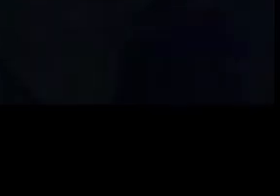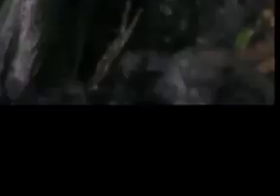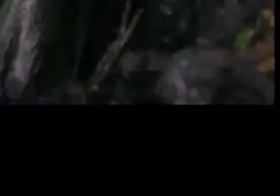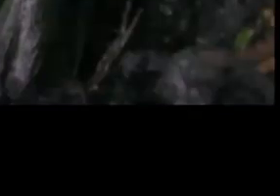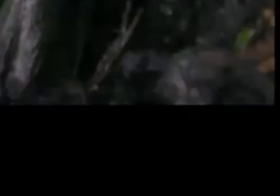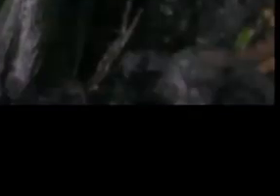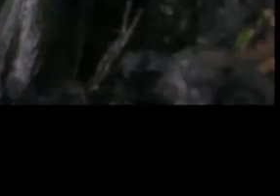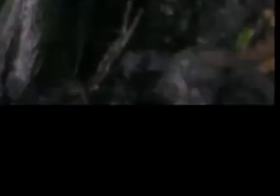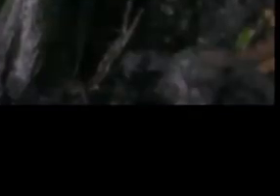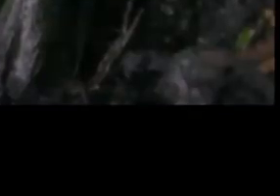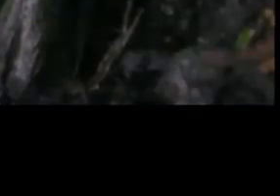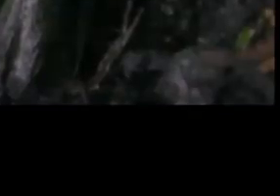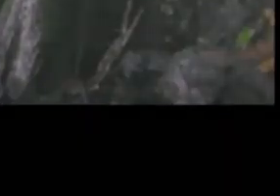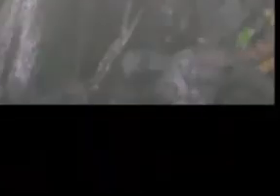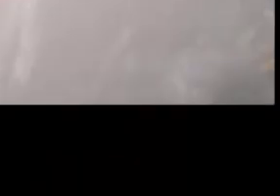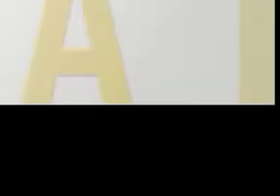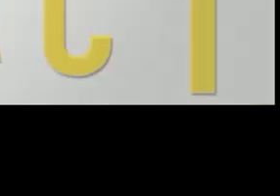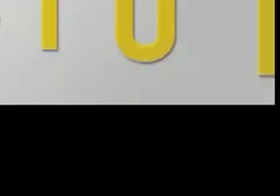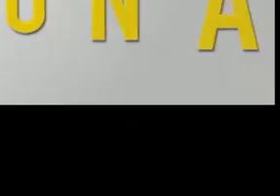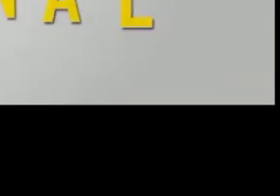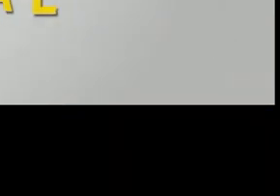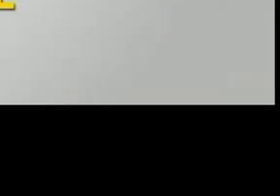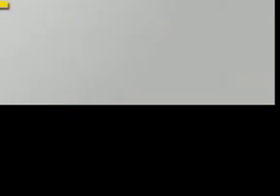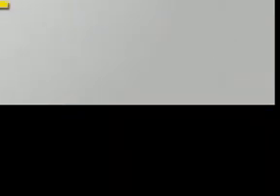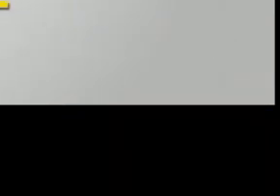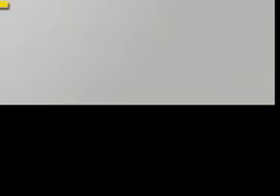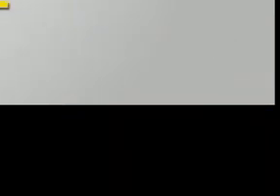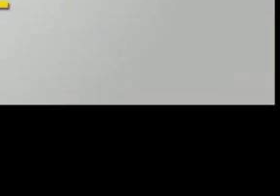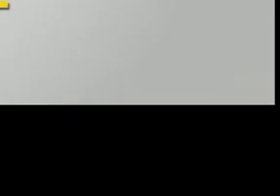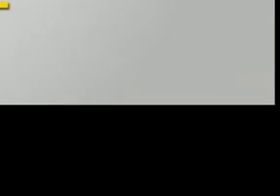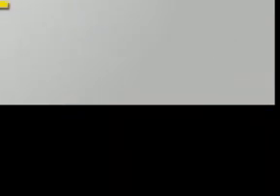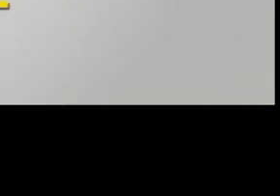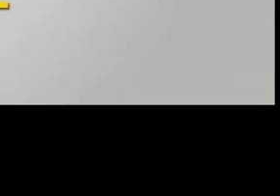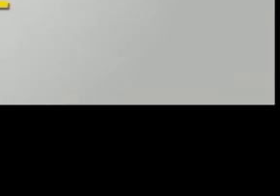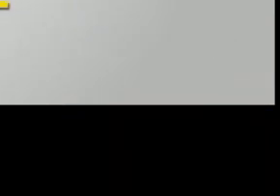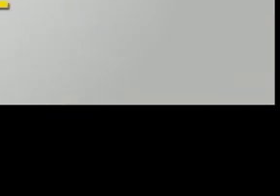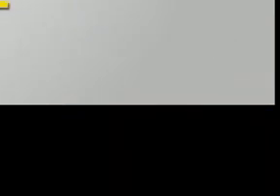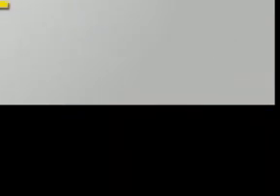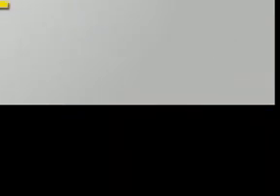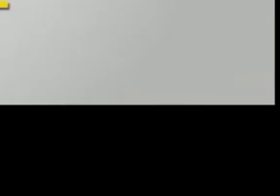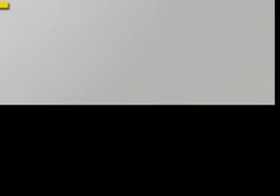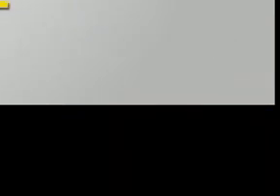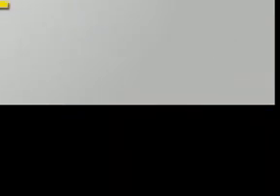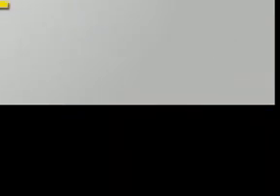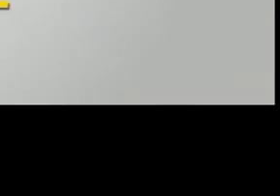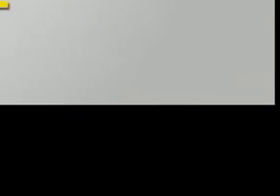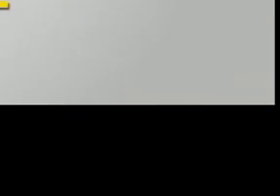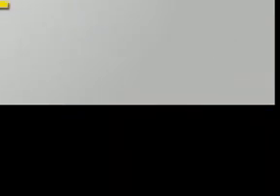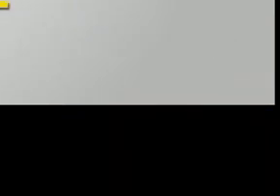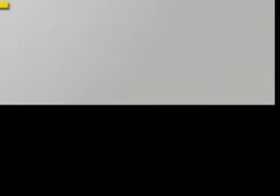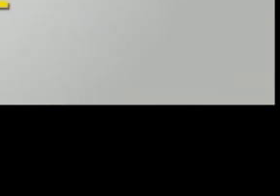flora y fauna este es un mensaje de la asamblea nacional